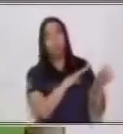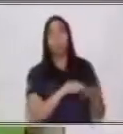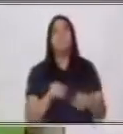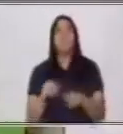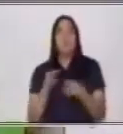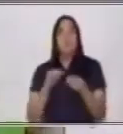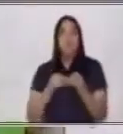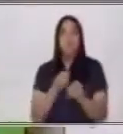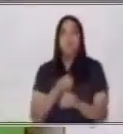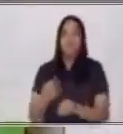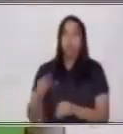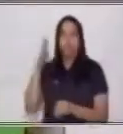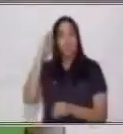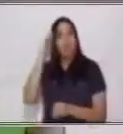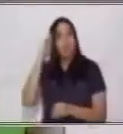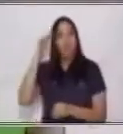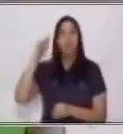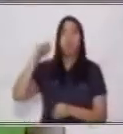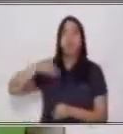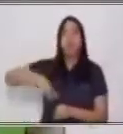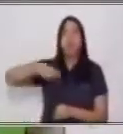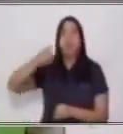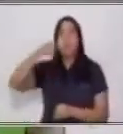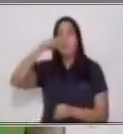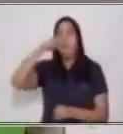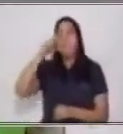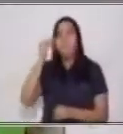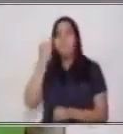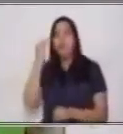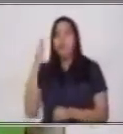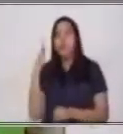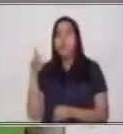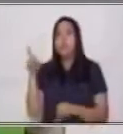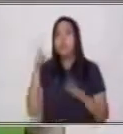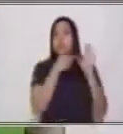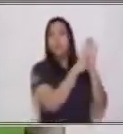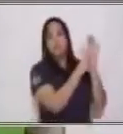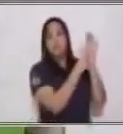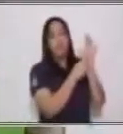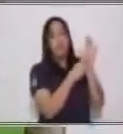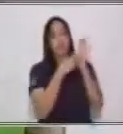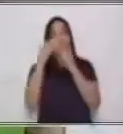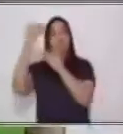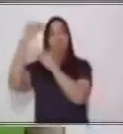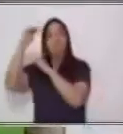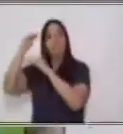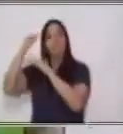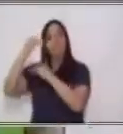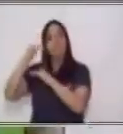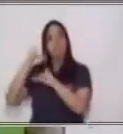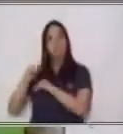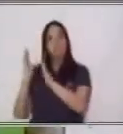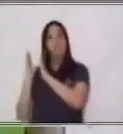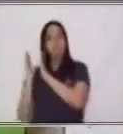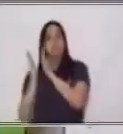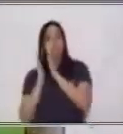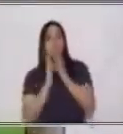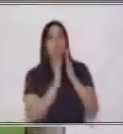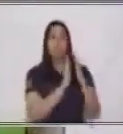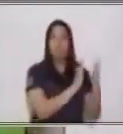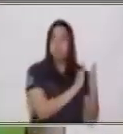números, no vamos a tener variables. Por eso se vuelve un método aritmético